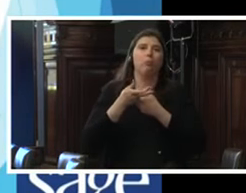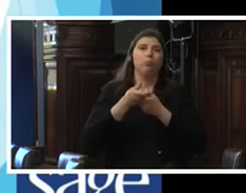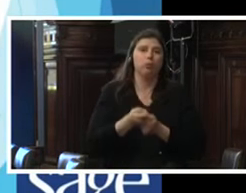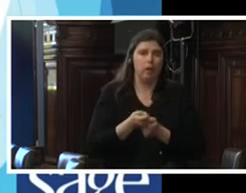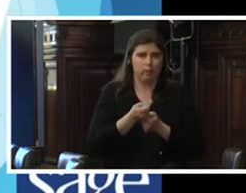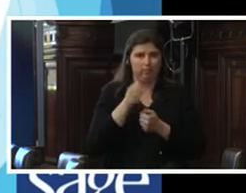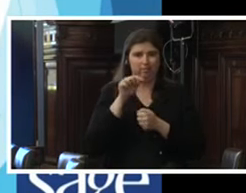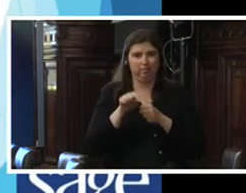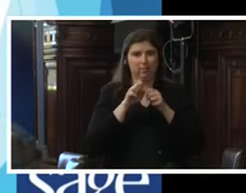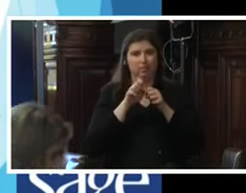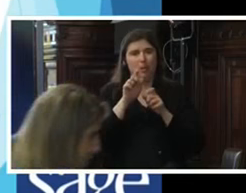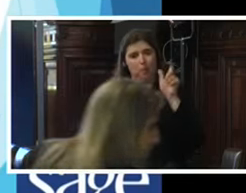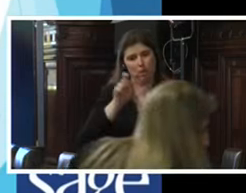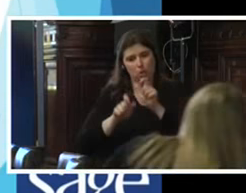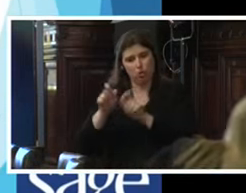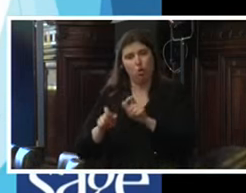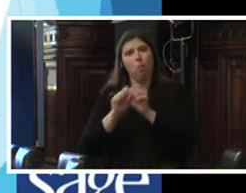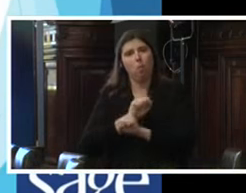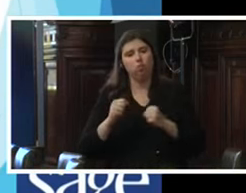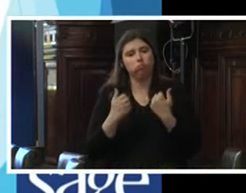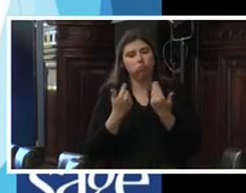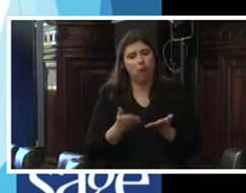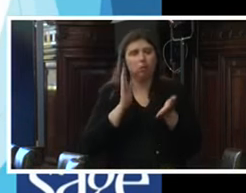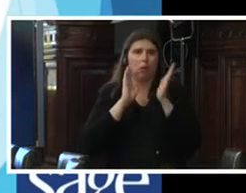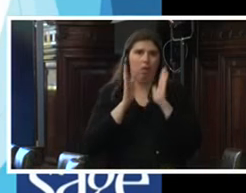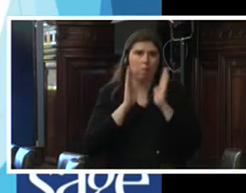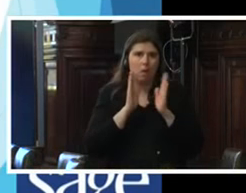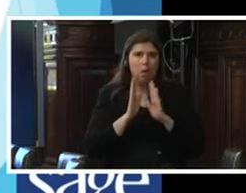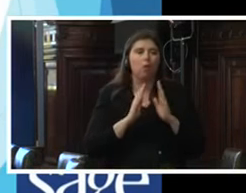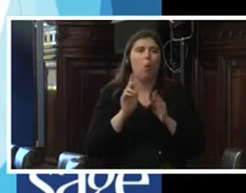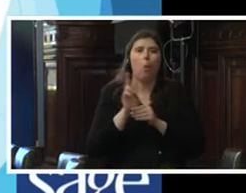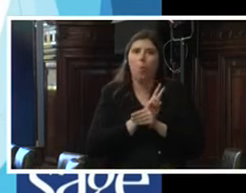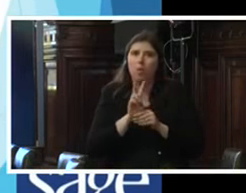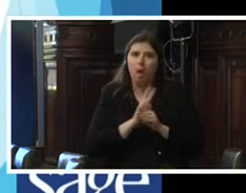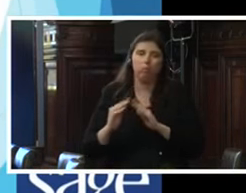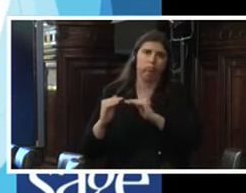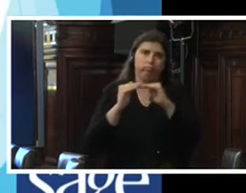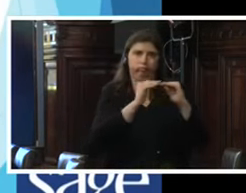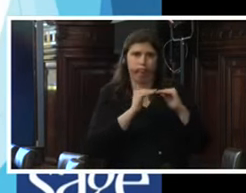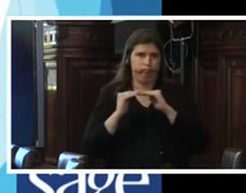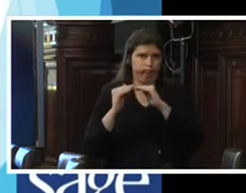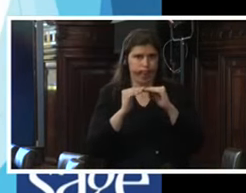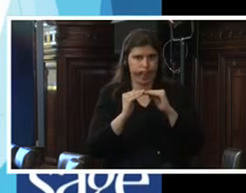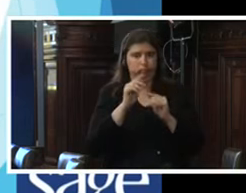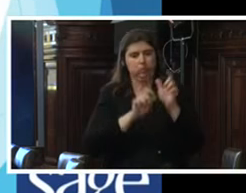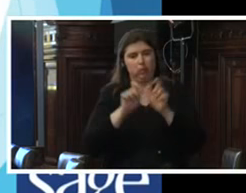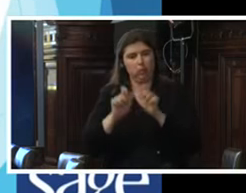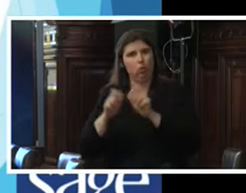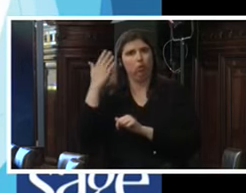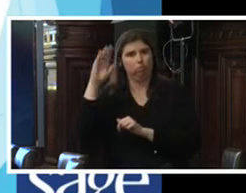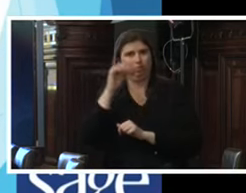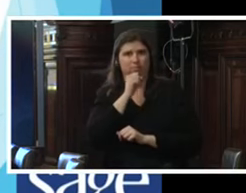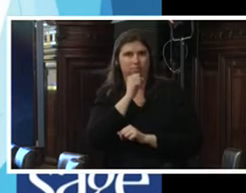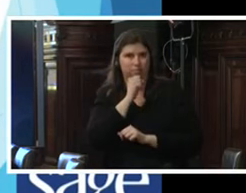volksbank el fraude builders en en su fortín antes de obama en el expresión de fervor carmen